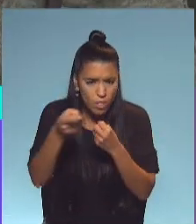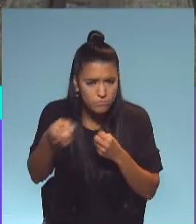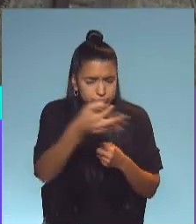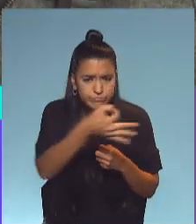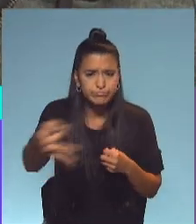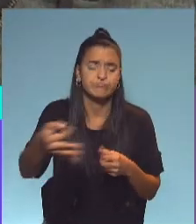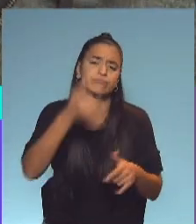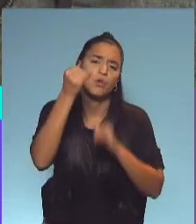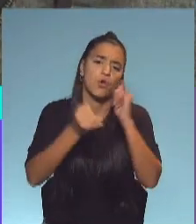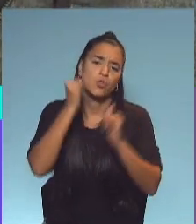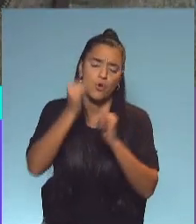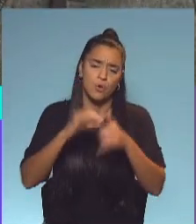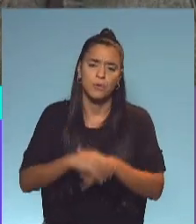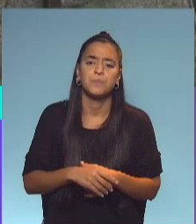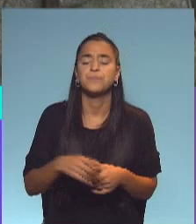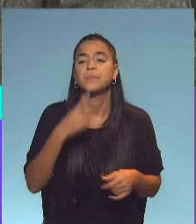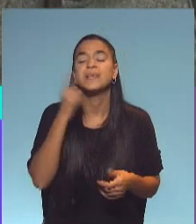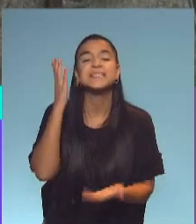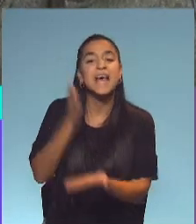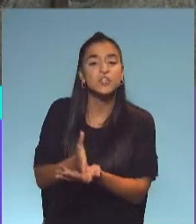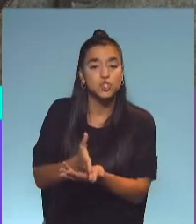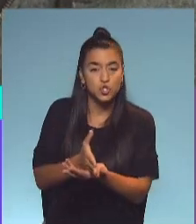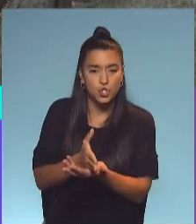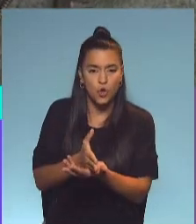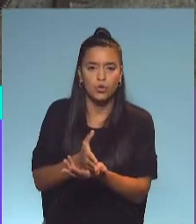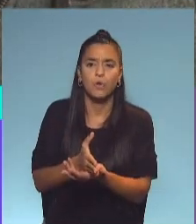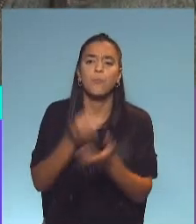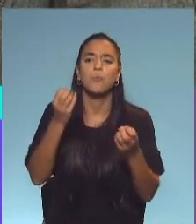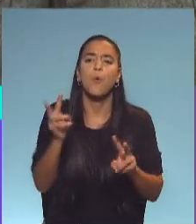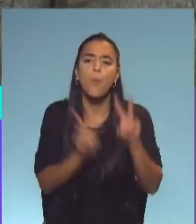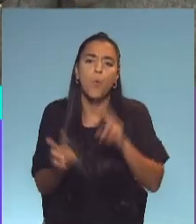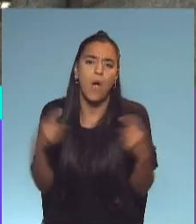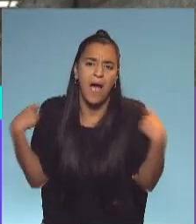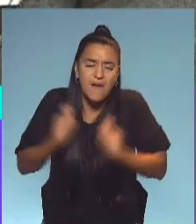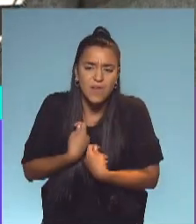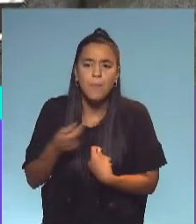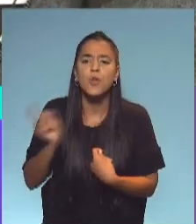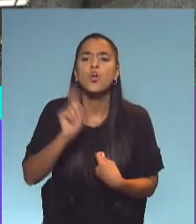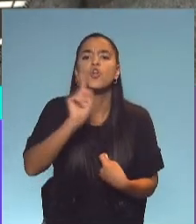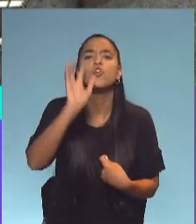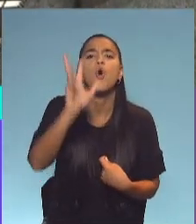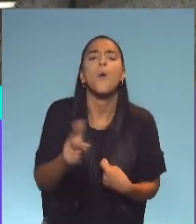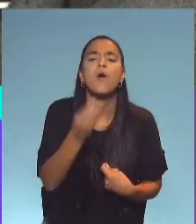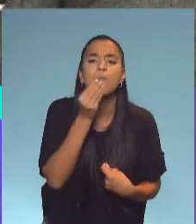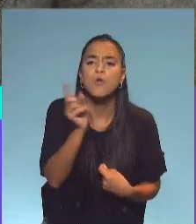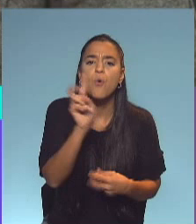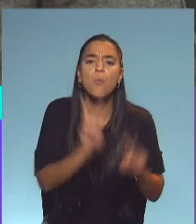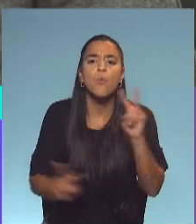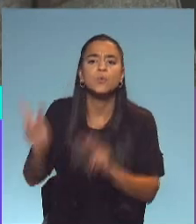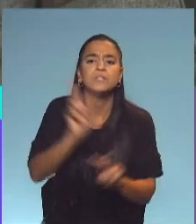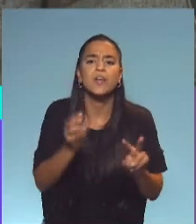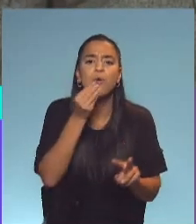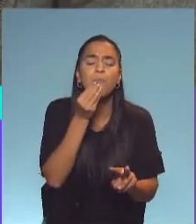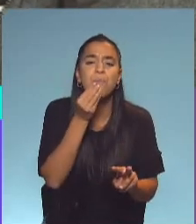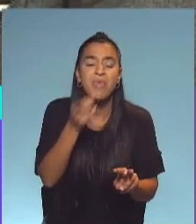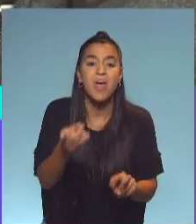contó. Las sanciones disciplinarias eran por buscar abrigo, pero no eran por robar comida, eran por buscar comida, la